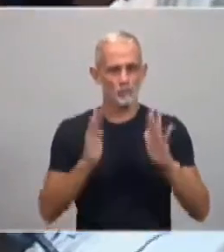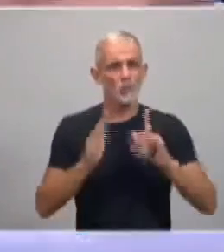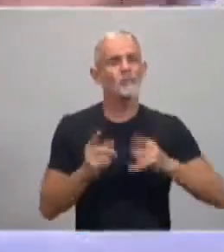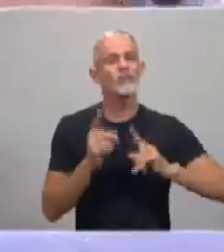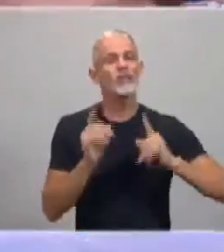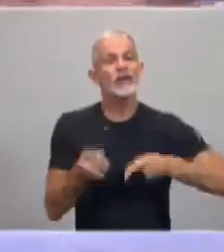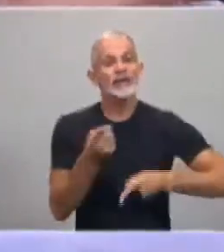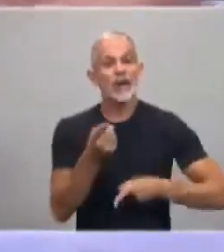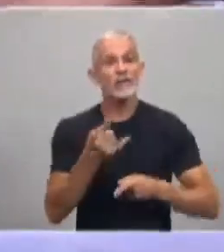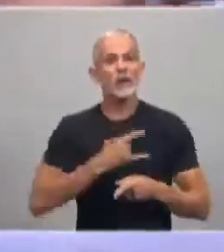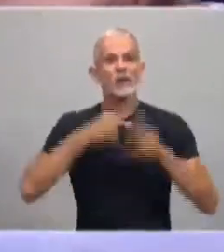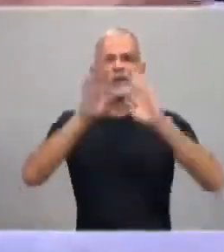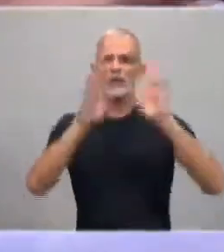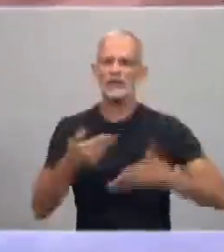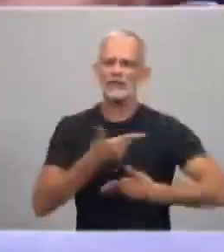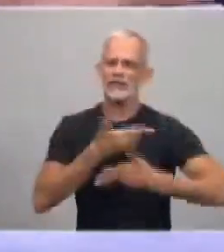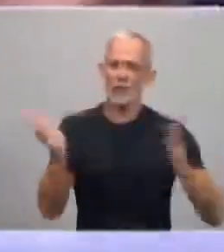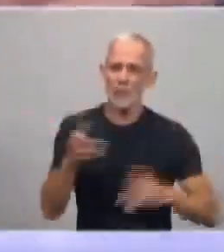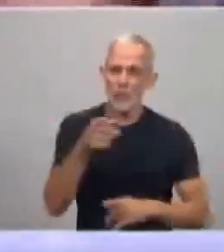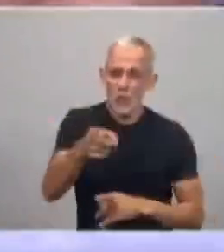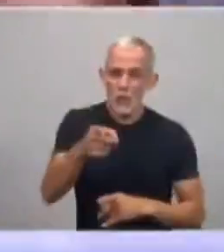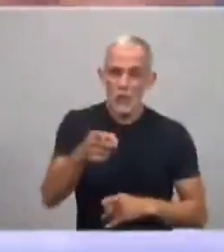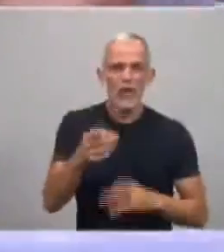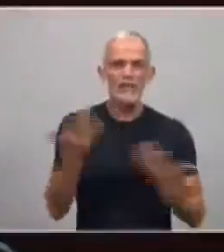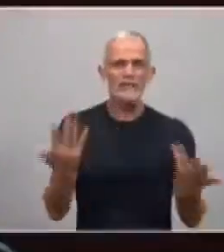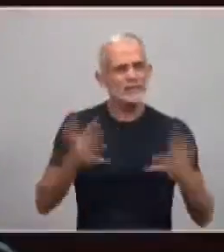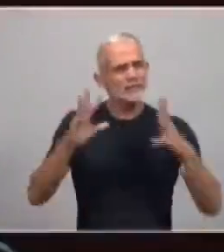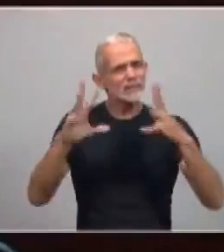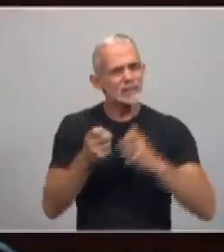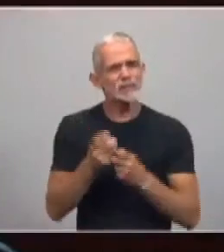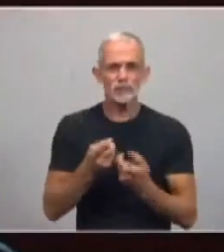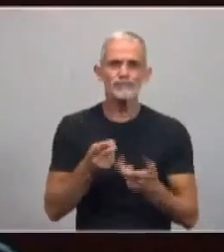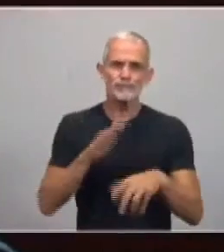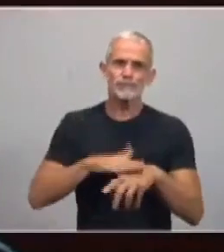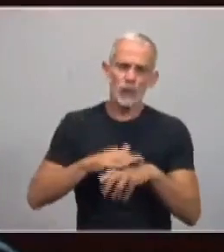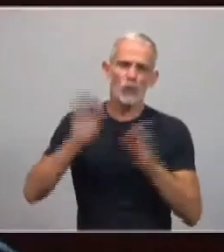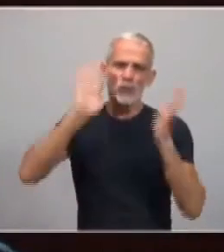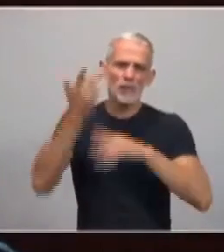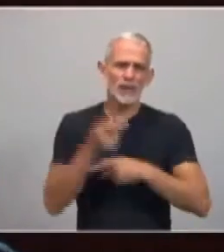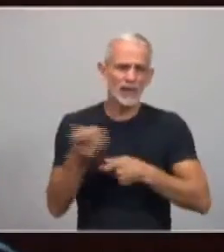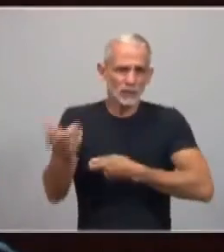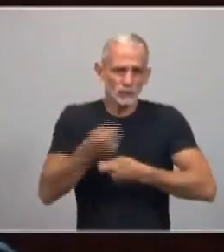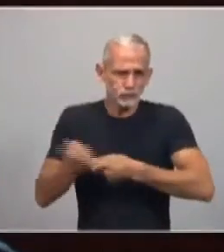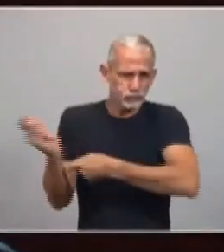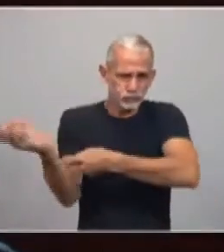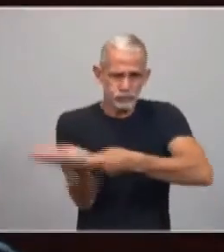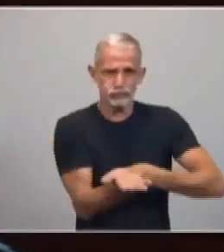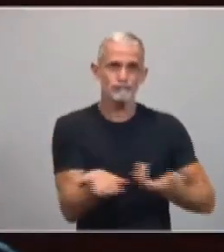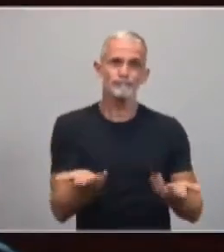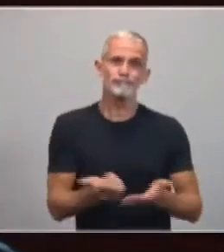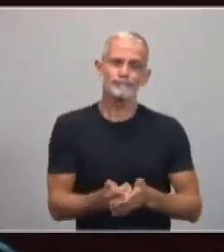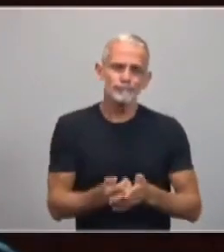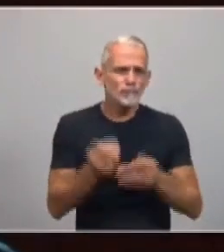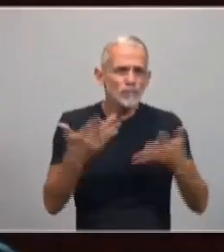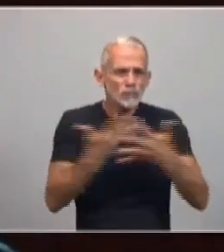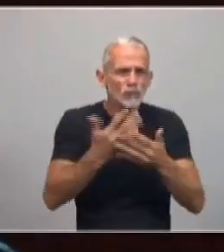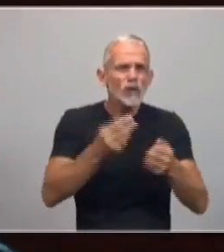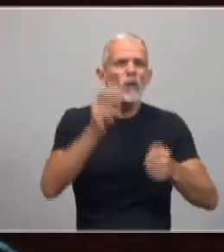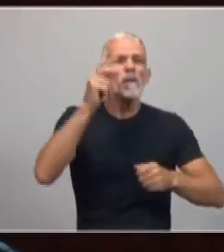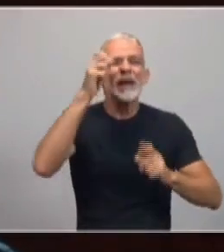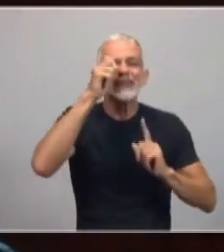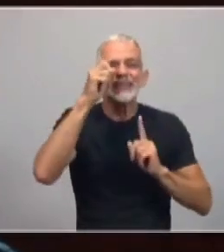También la universidad pública fue víctima de la motosierra. Ante el ajuste que están sufriendo las 23